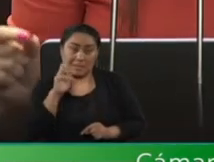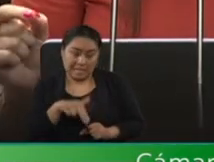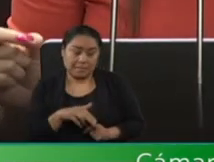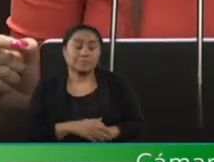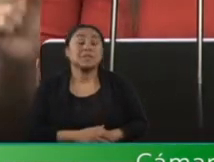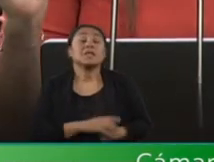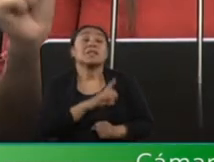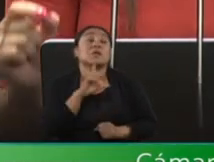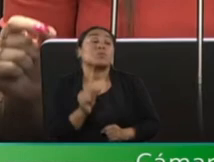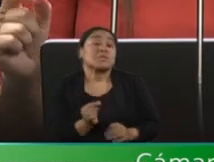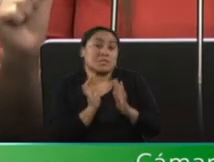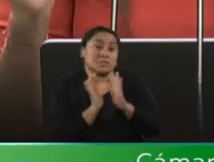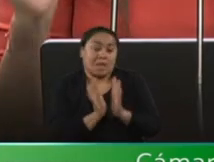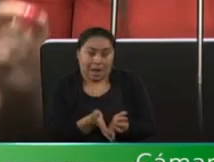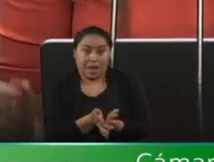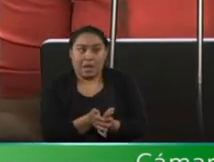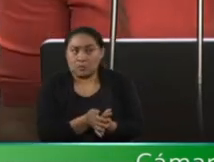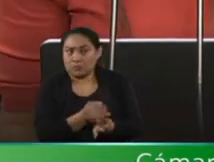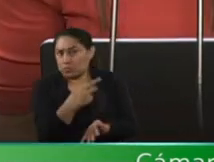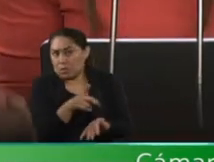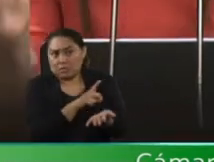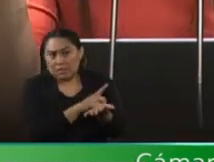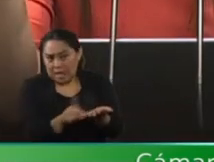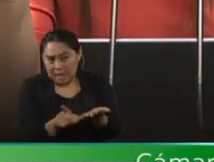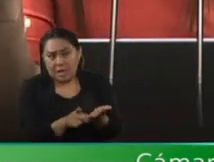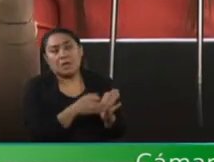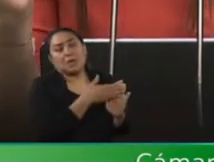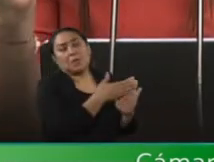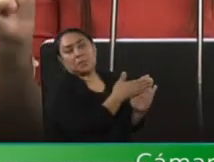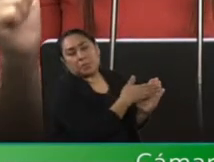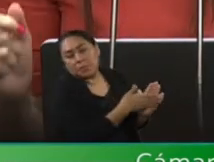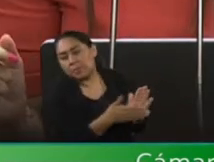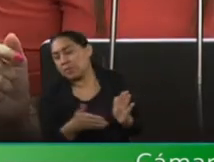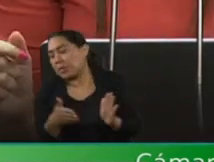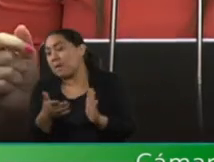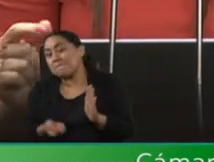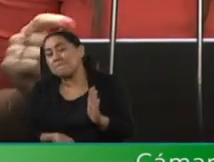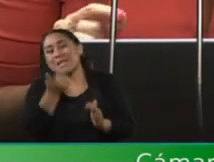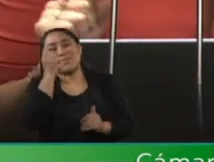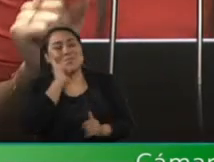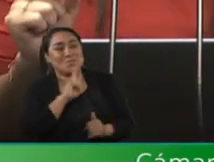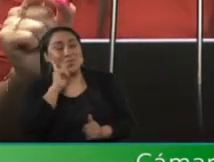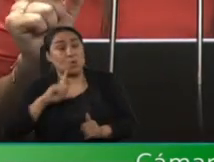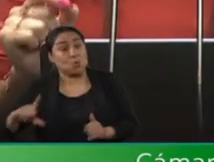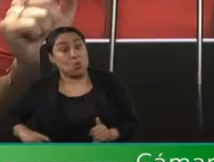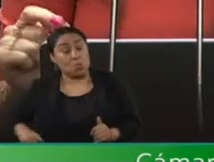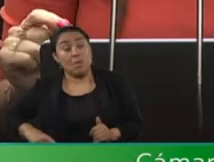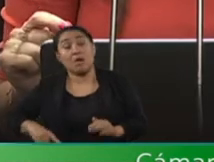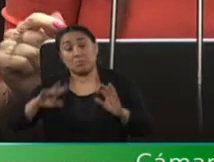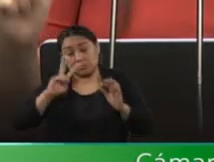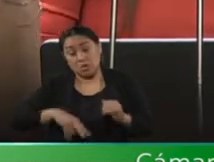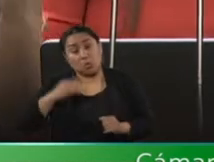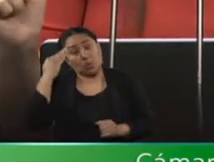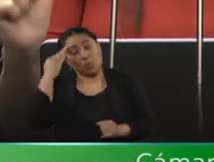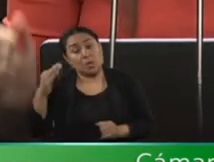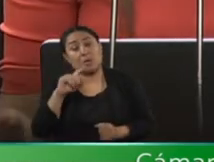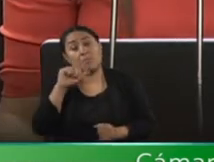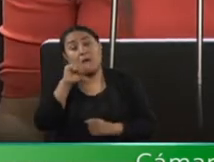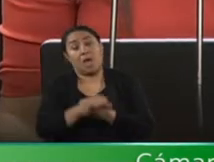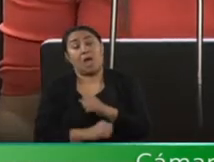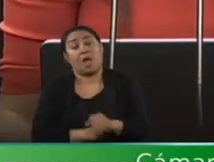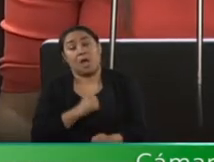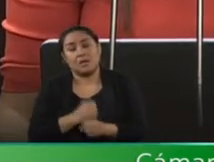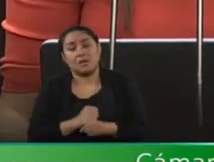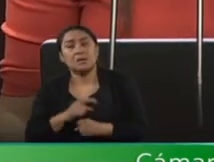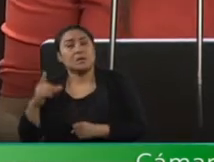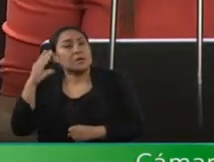desde el reconocimiento de este derecho hasta la llegada de la primera mujer gobernadora pasaron 26 años en Colima